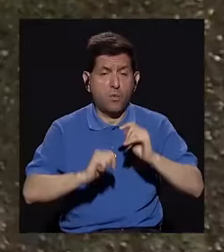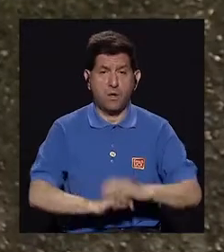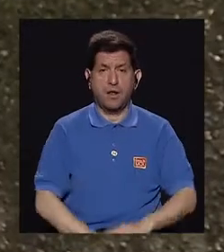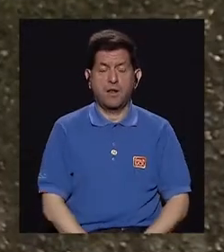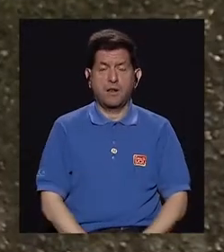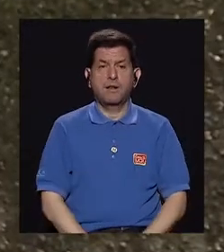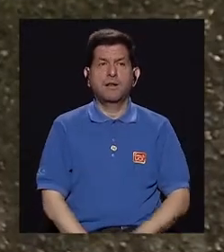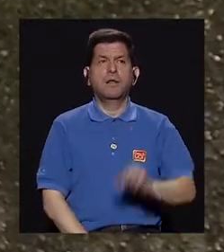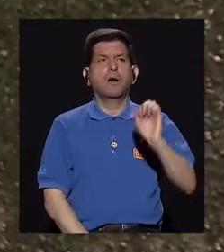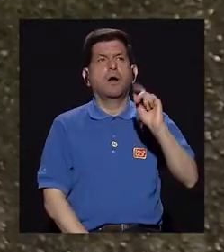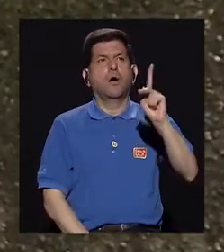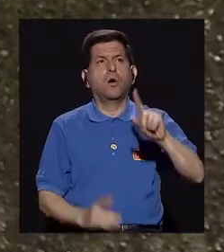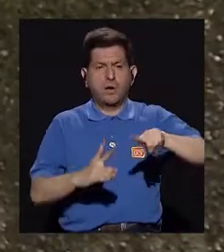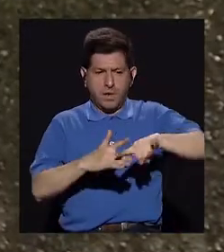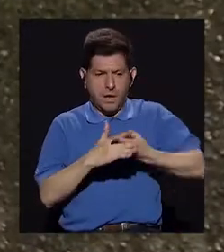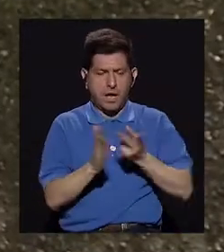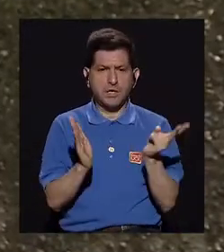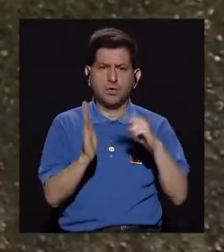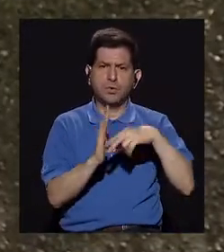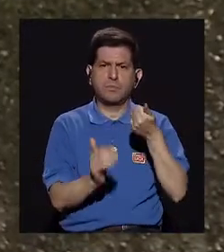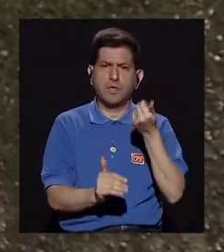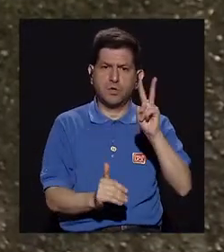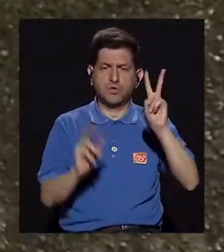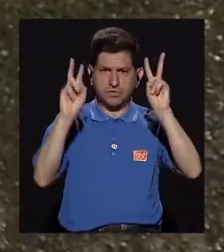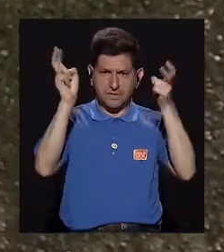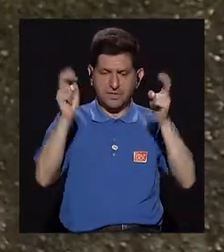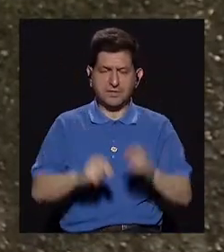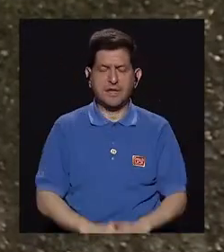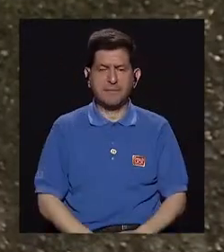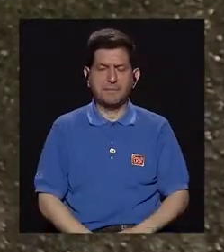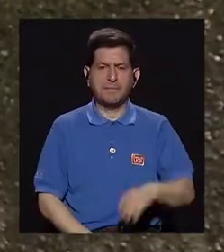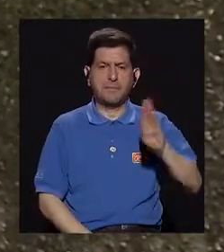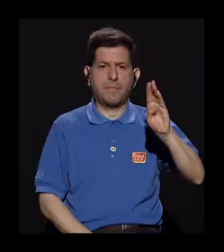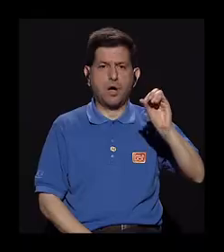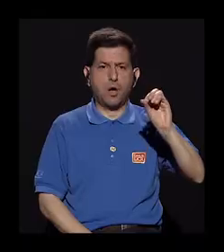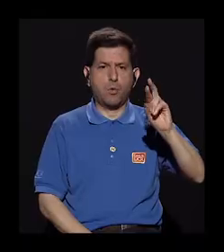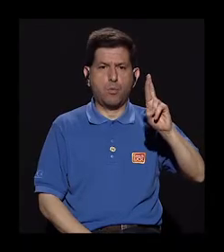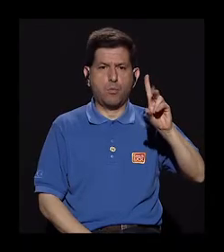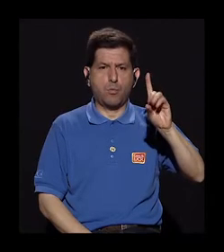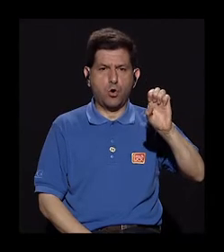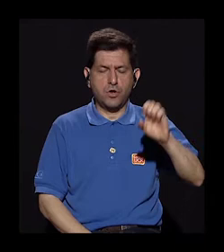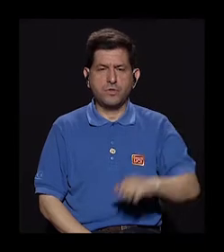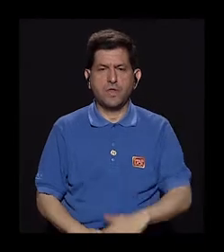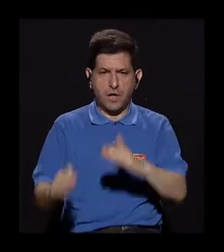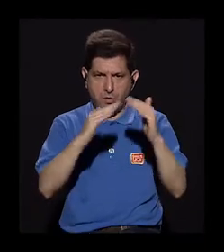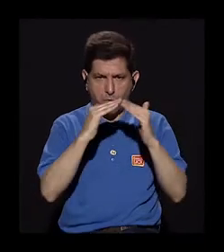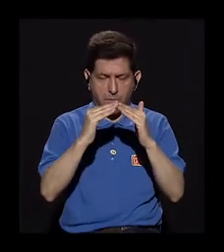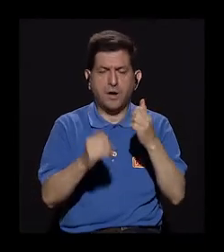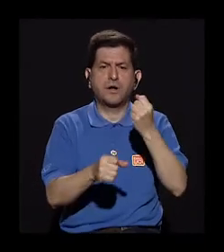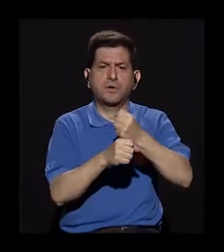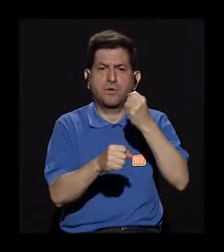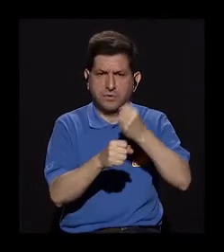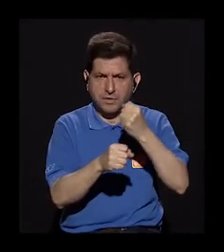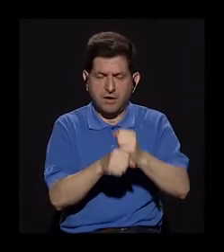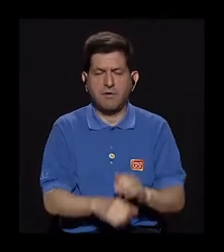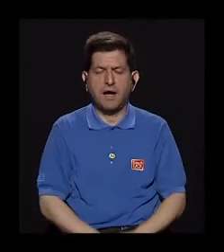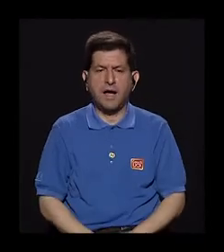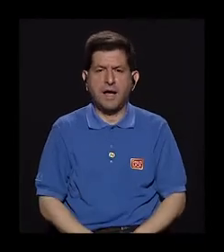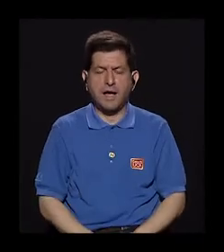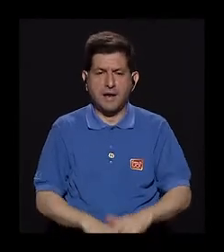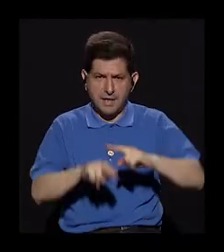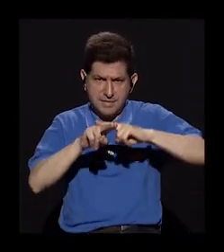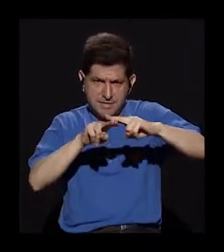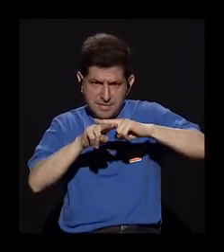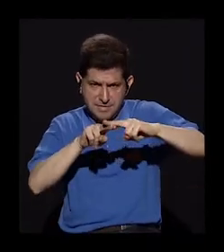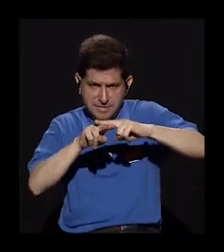estas? Ok, empezamos en el 2012 con el tema de bordes urbanos. Trabajamos en el sector de la línea